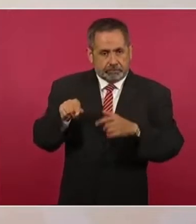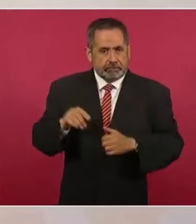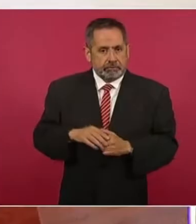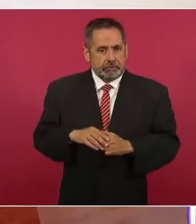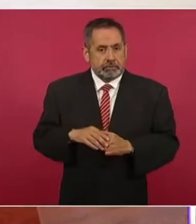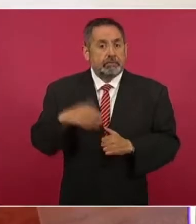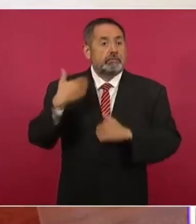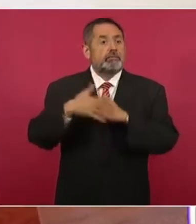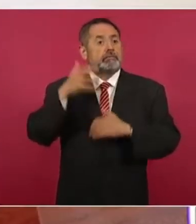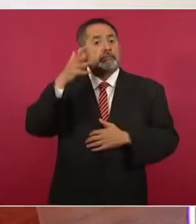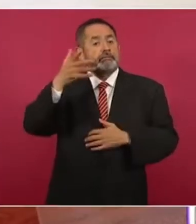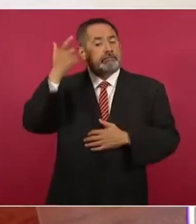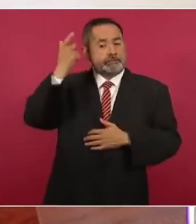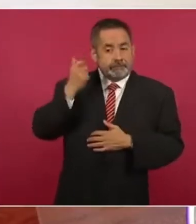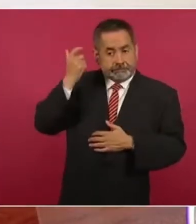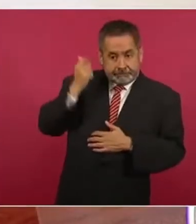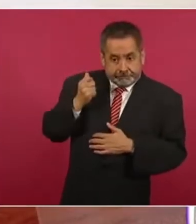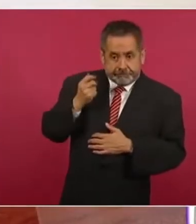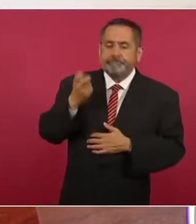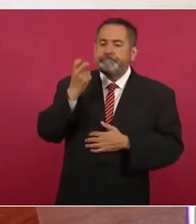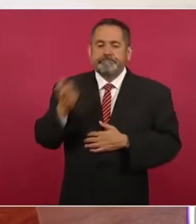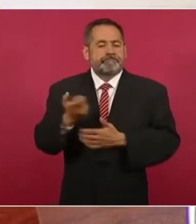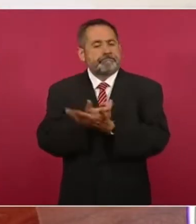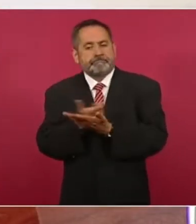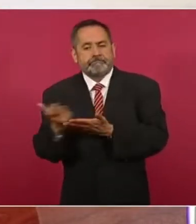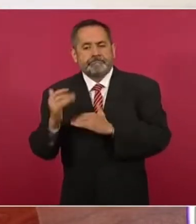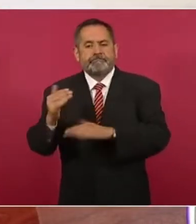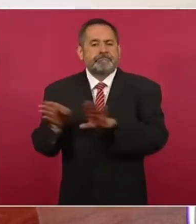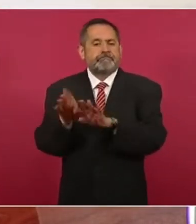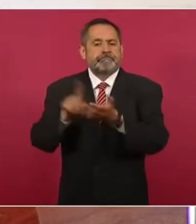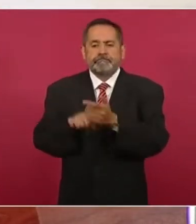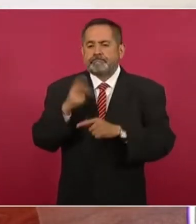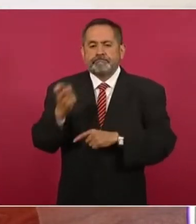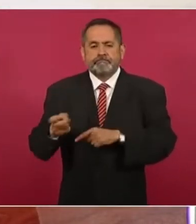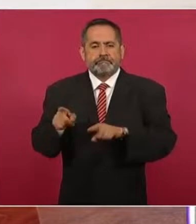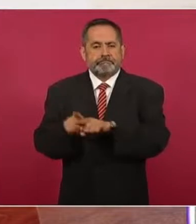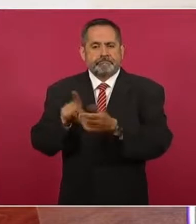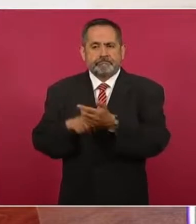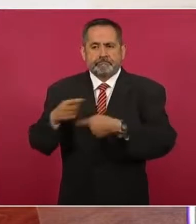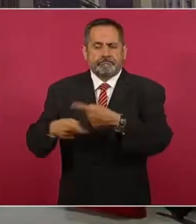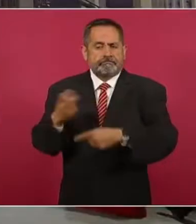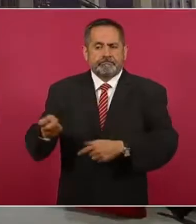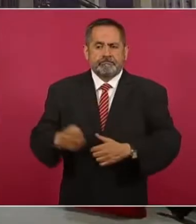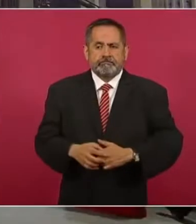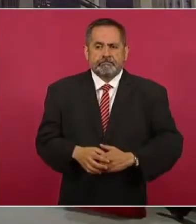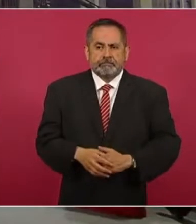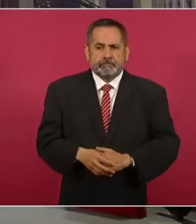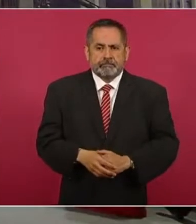a la jubilación ese va a ser el salario que se va a tomar como base.